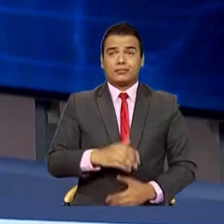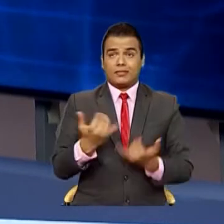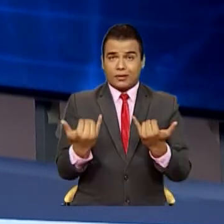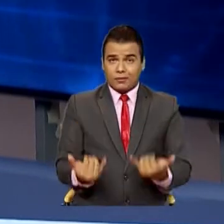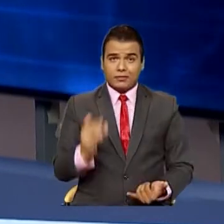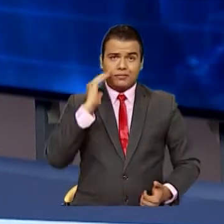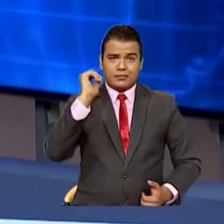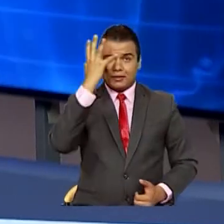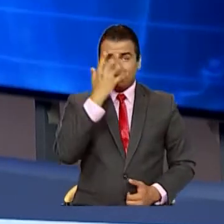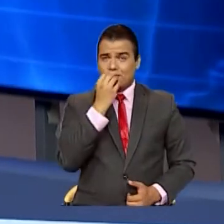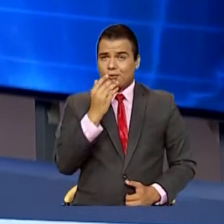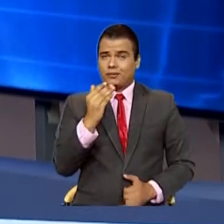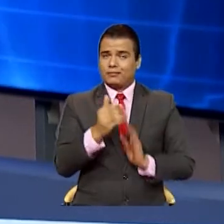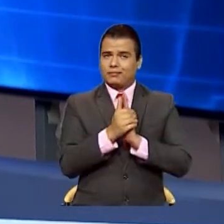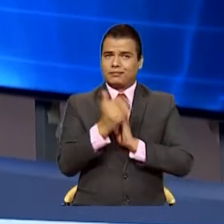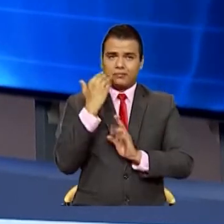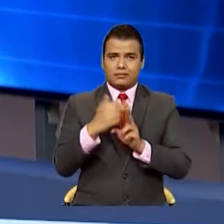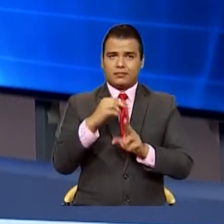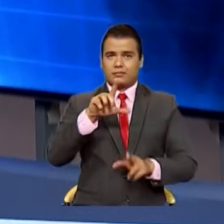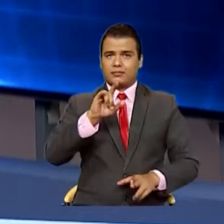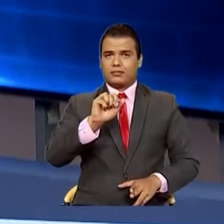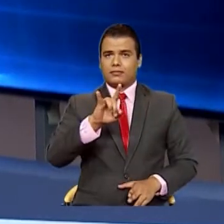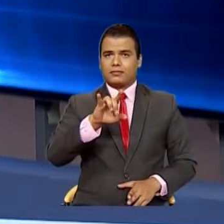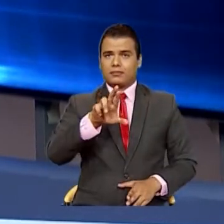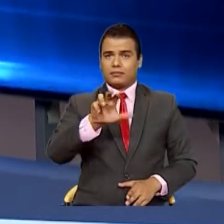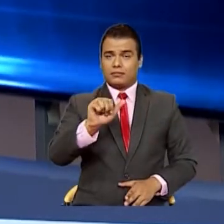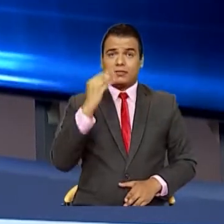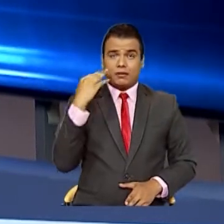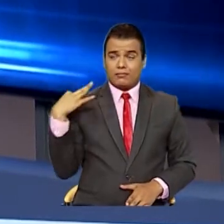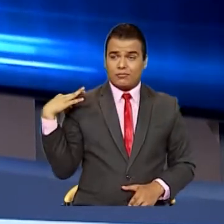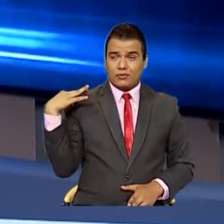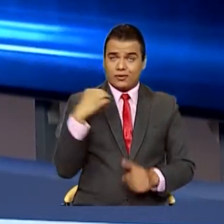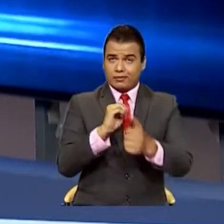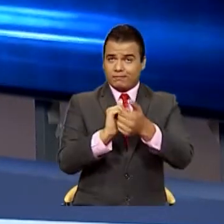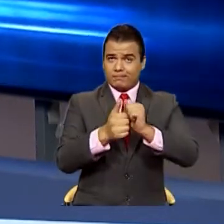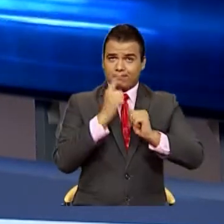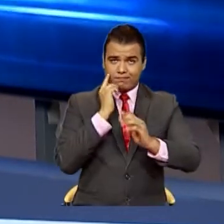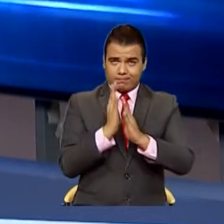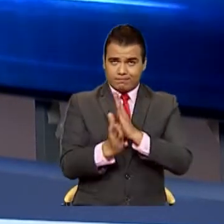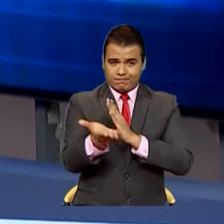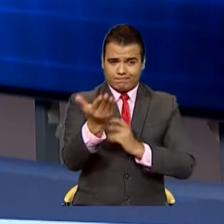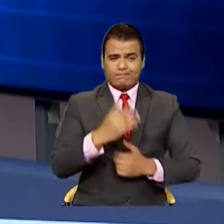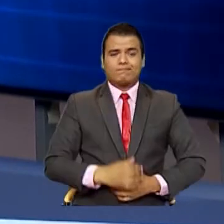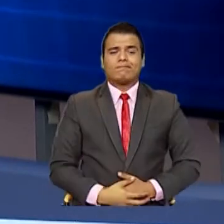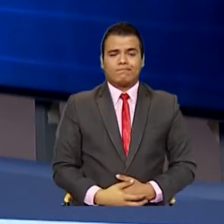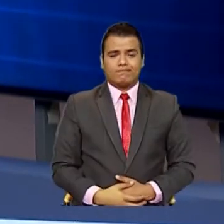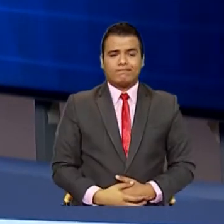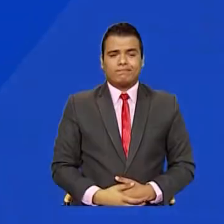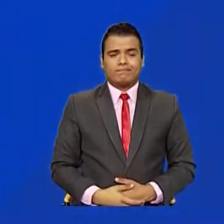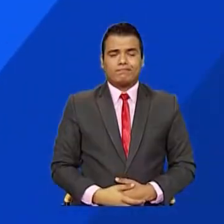y talentosas con Laura Olaya, una bella modelo y deportista caleña. Informa Gina Ospina.